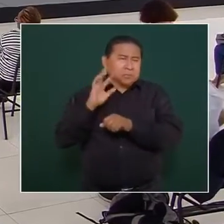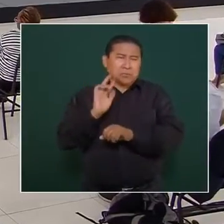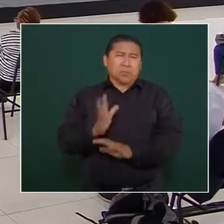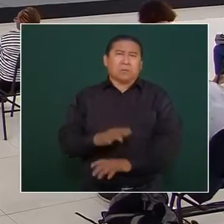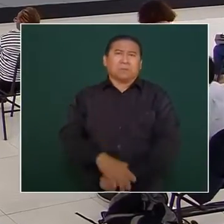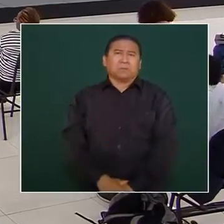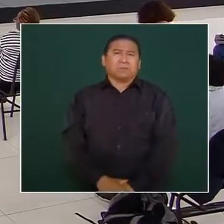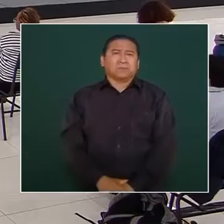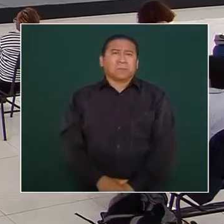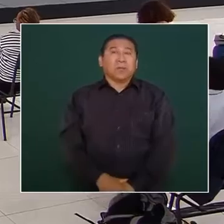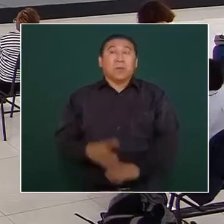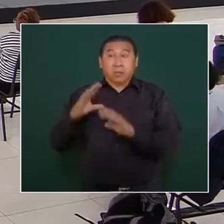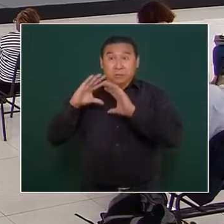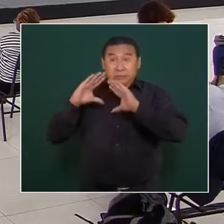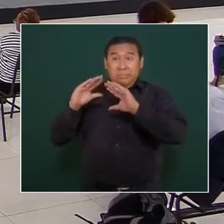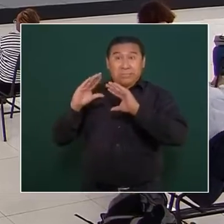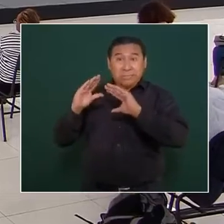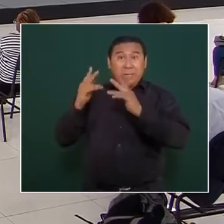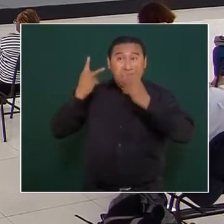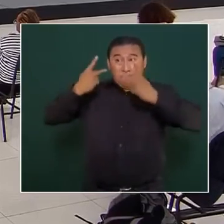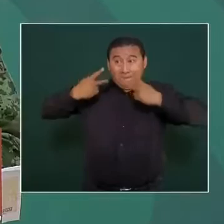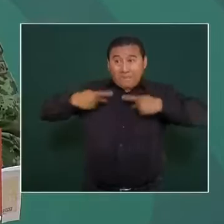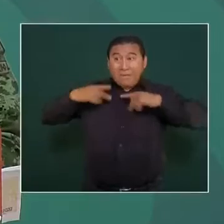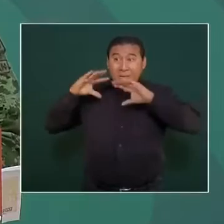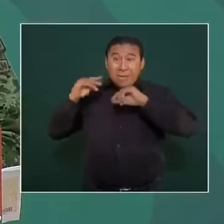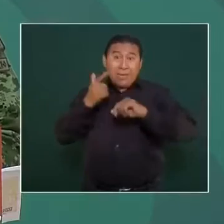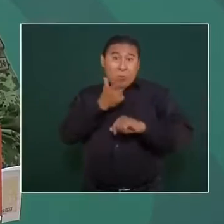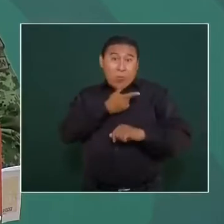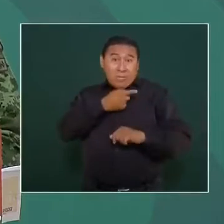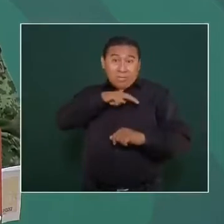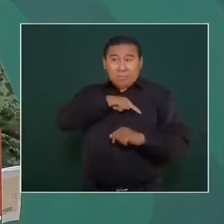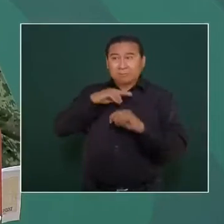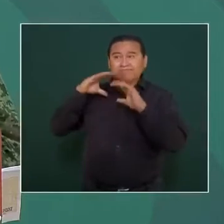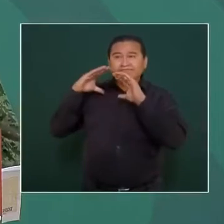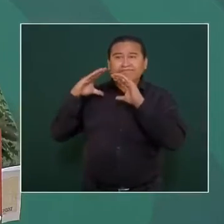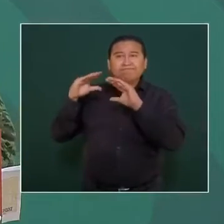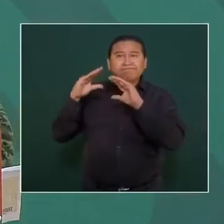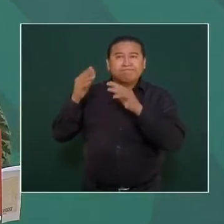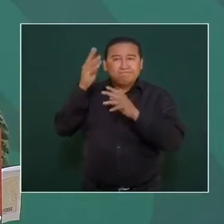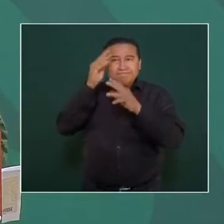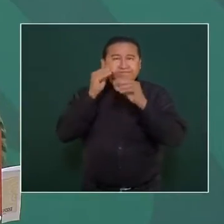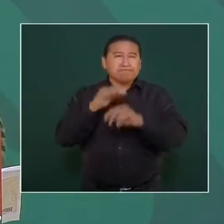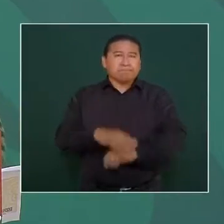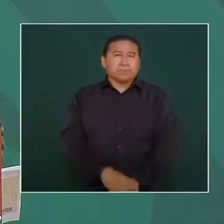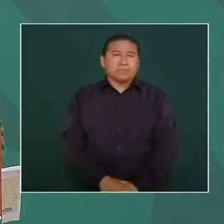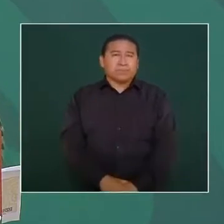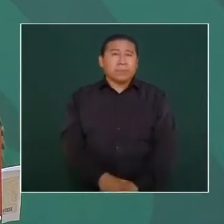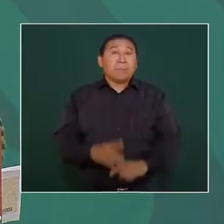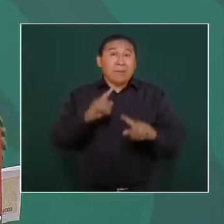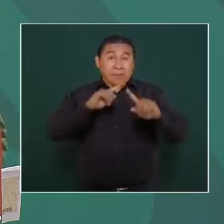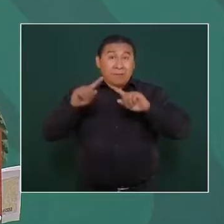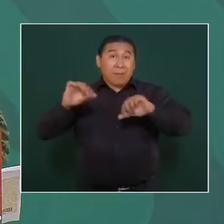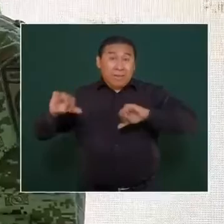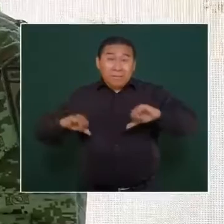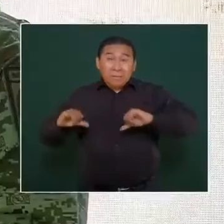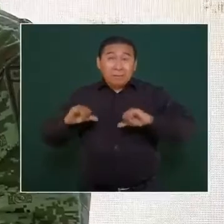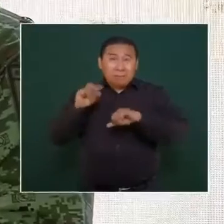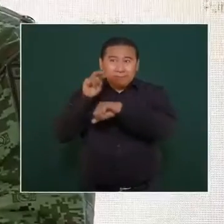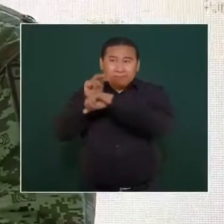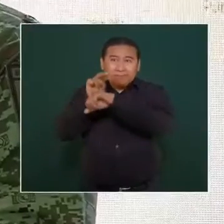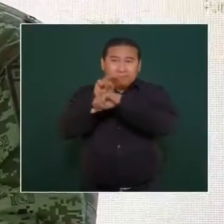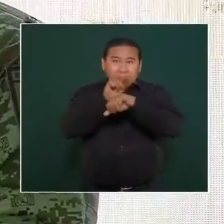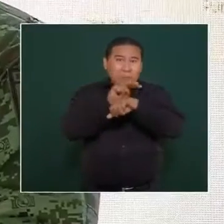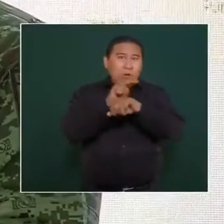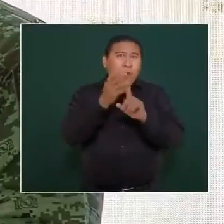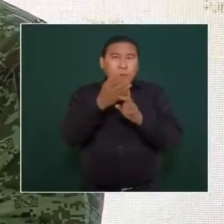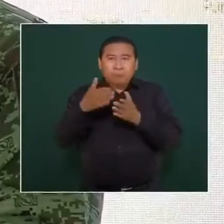operaciones, fueron capacitados el personal de la Guardia Nacional, tanto para la actividad operativa como para